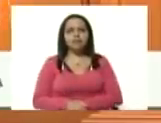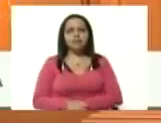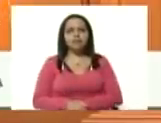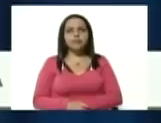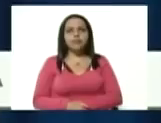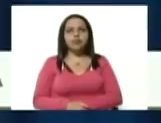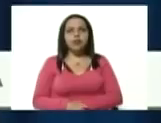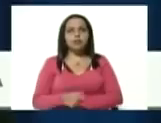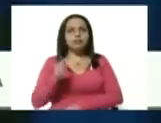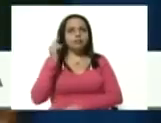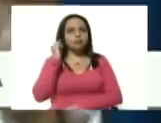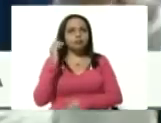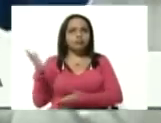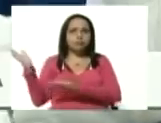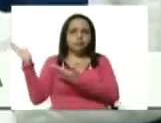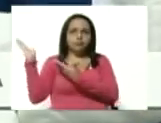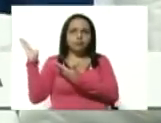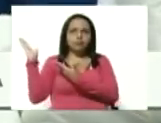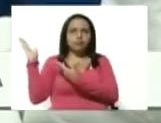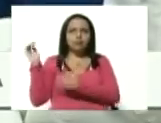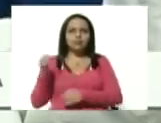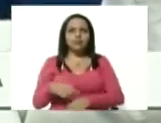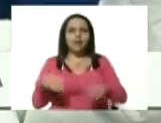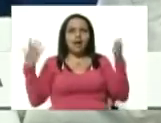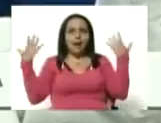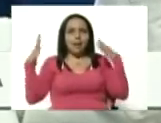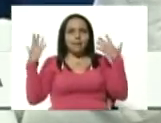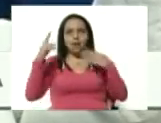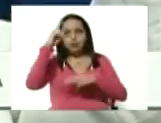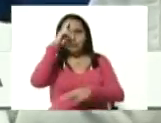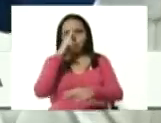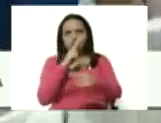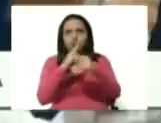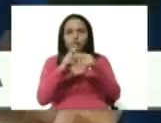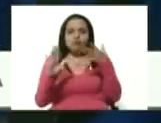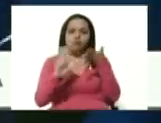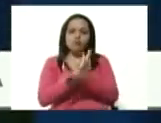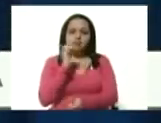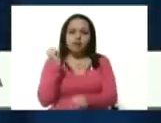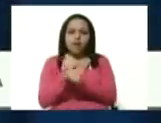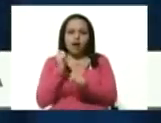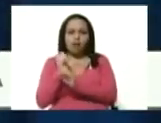la Paz Higuera. Nuestro aplauso, nuestro reconocimiento.